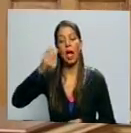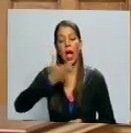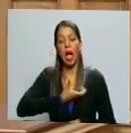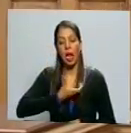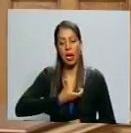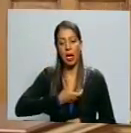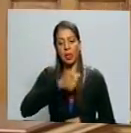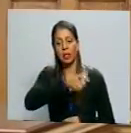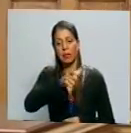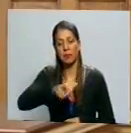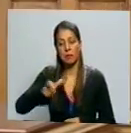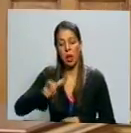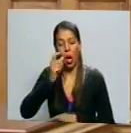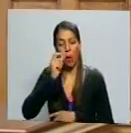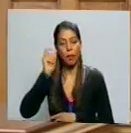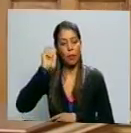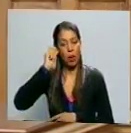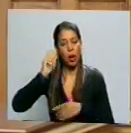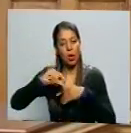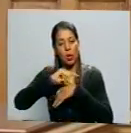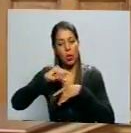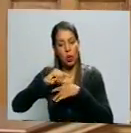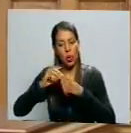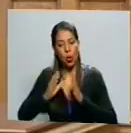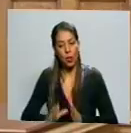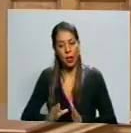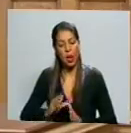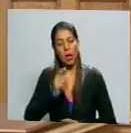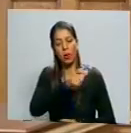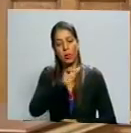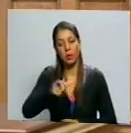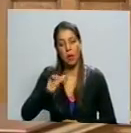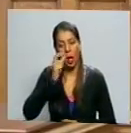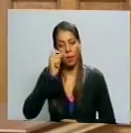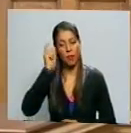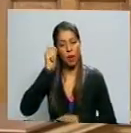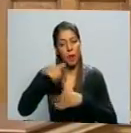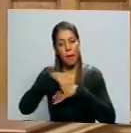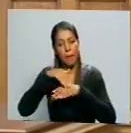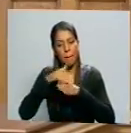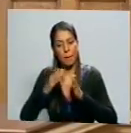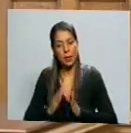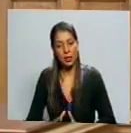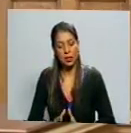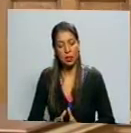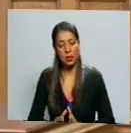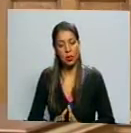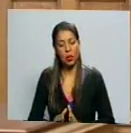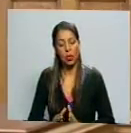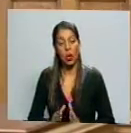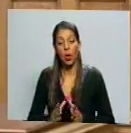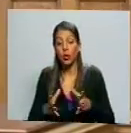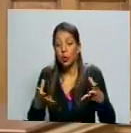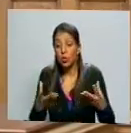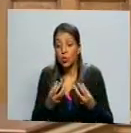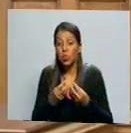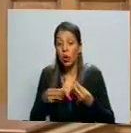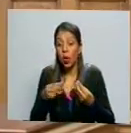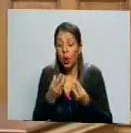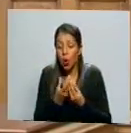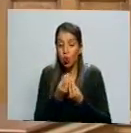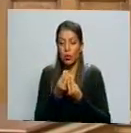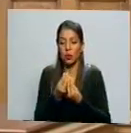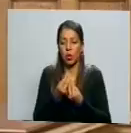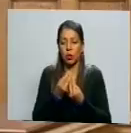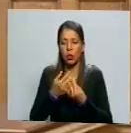alcaldes, alcaldesas, nuestros gobernadores y gobernadoras, nuestros ministros y toda una estructura que se ha constituido